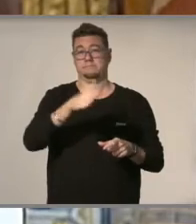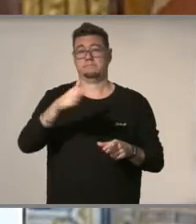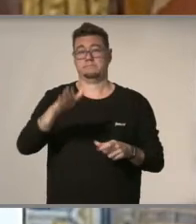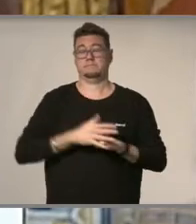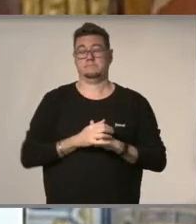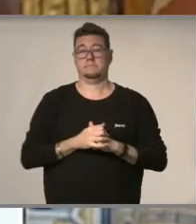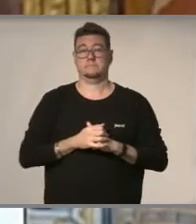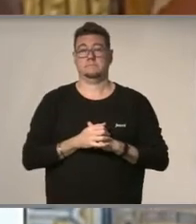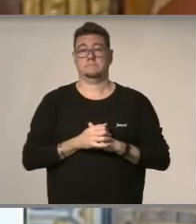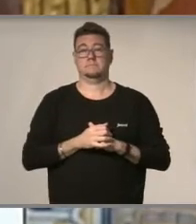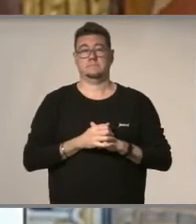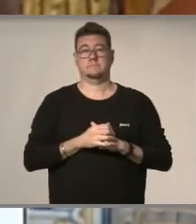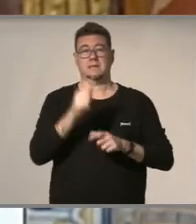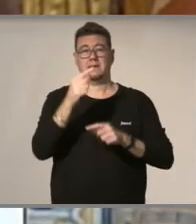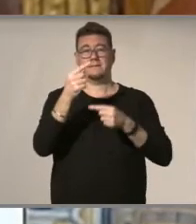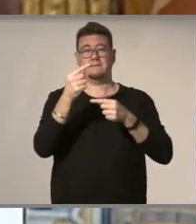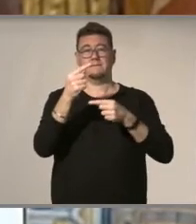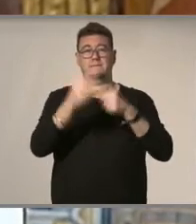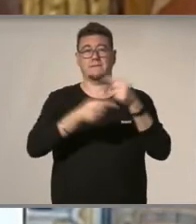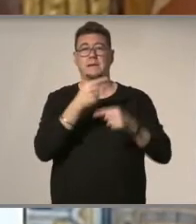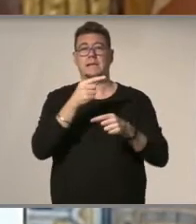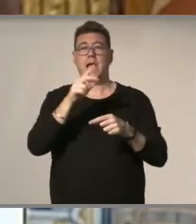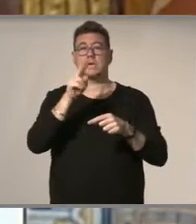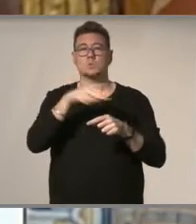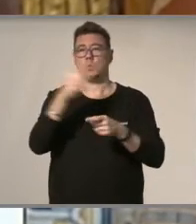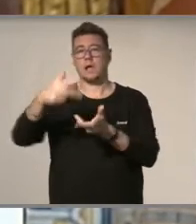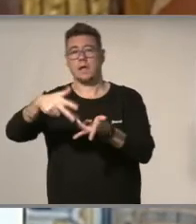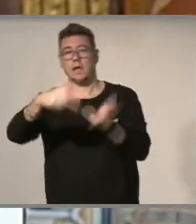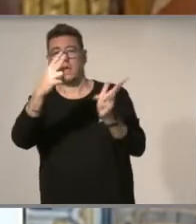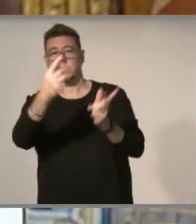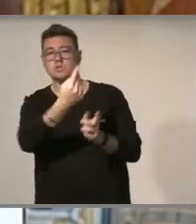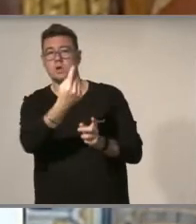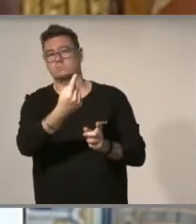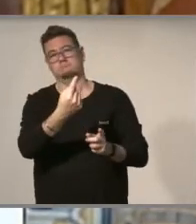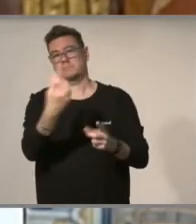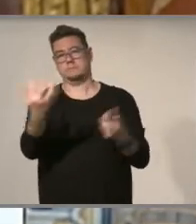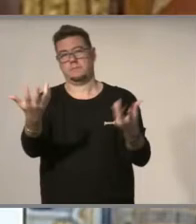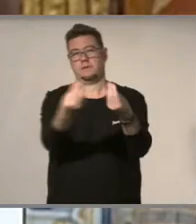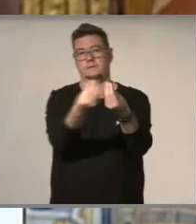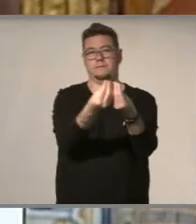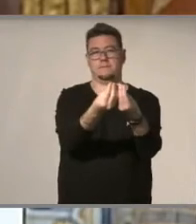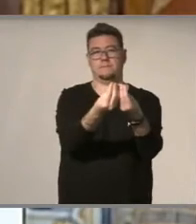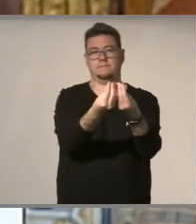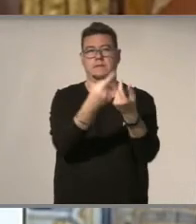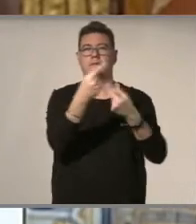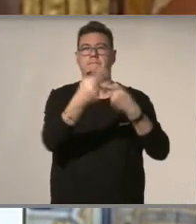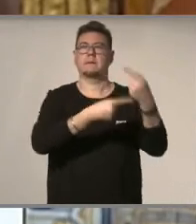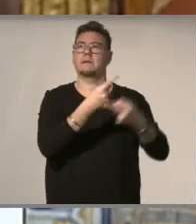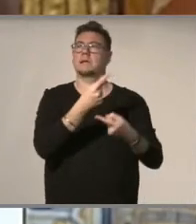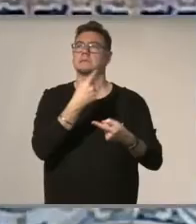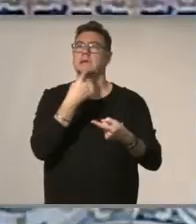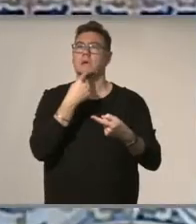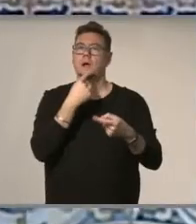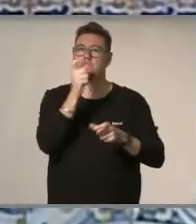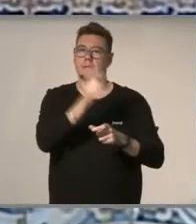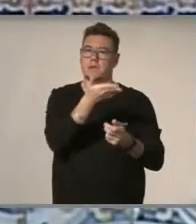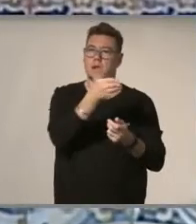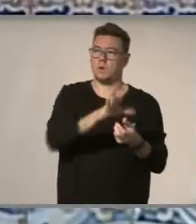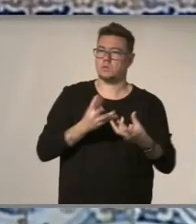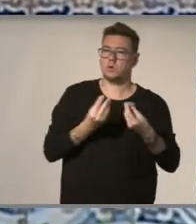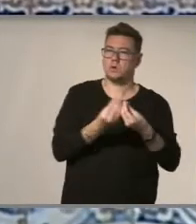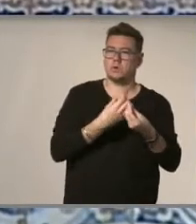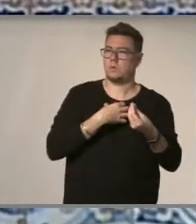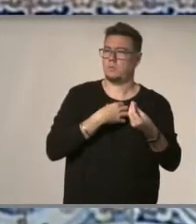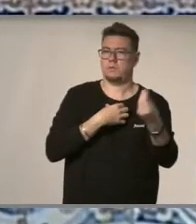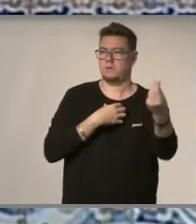generales que nunca dejaron ustedes solos, con esas familias que no han podido acompañar a sus muertos, pero que han tenido